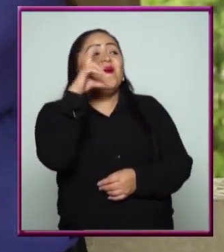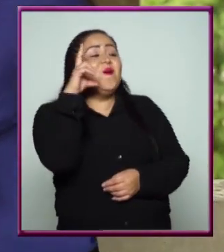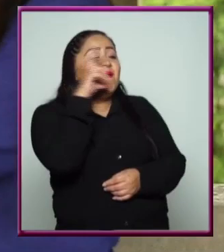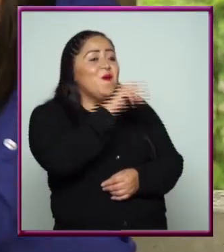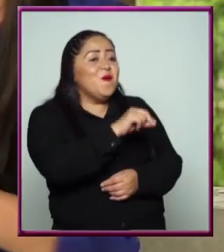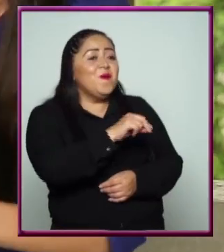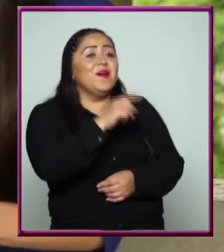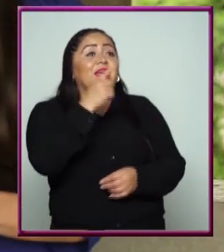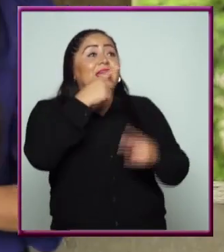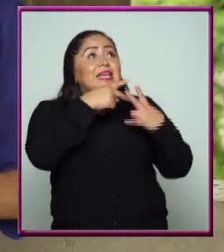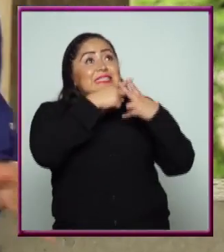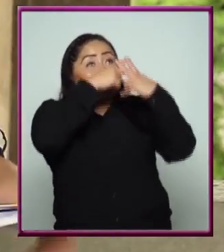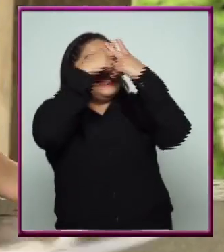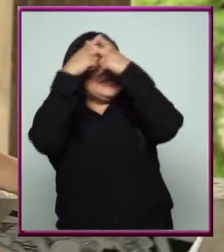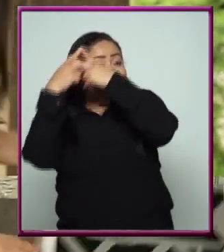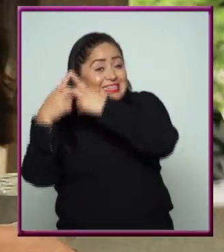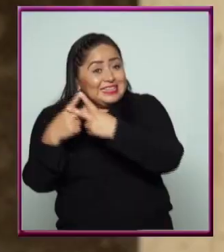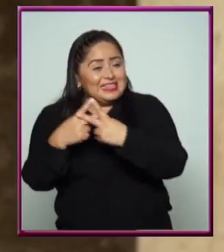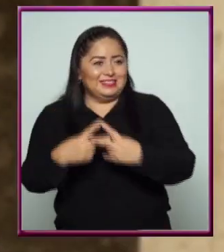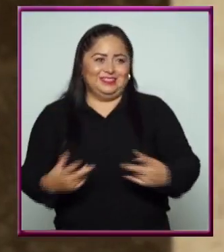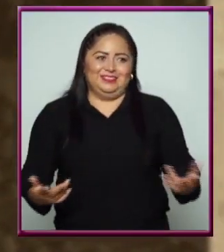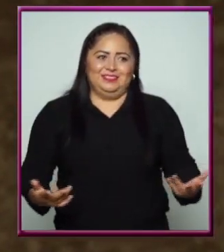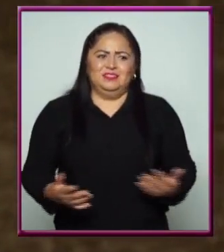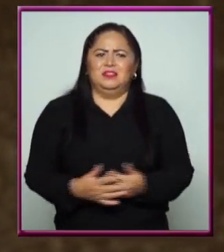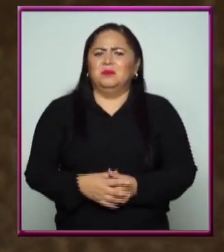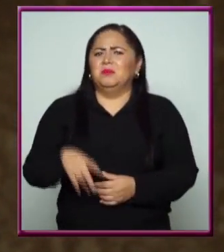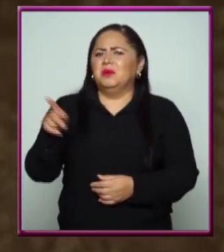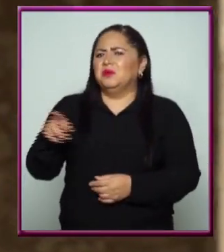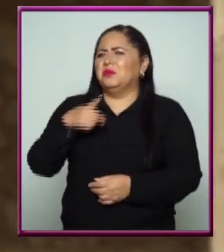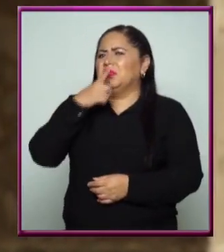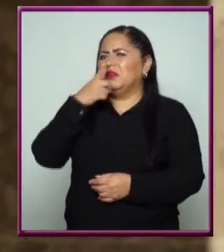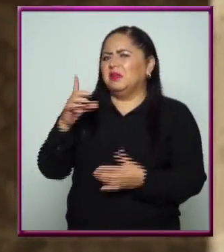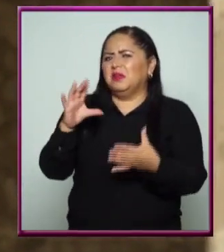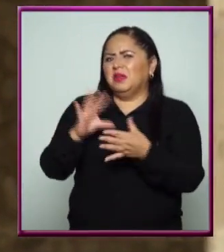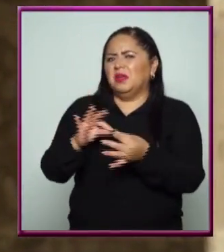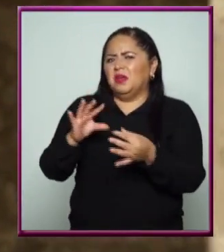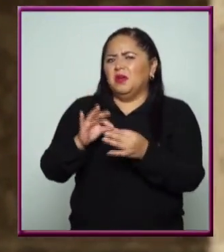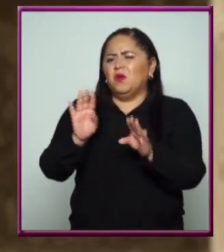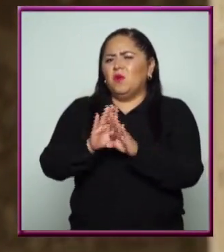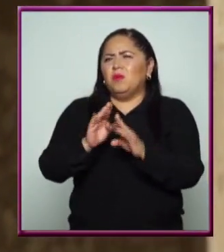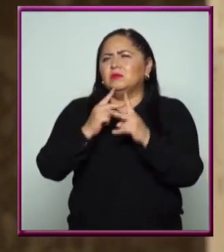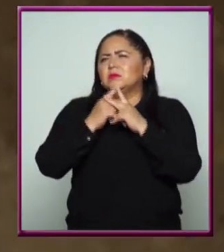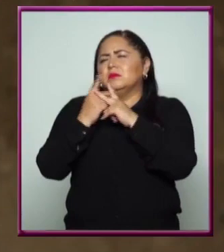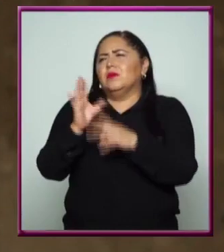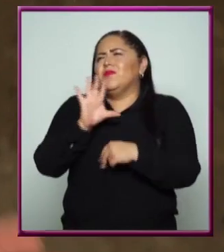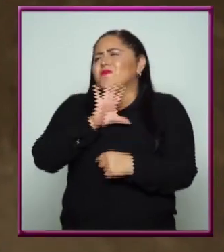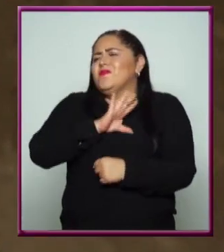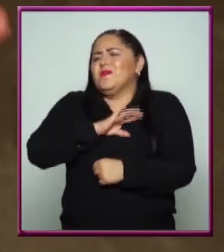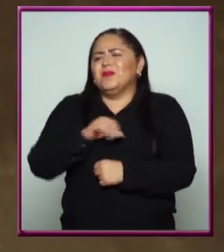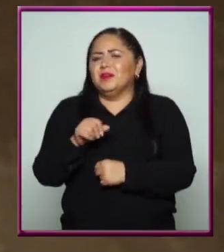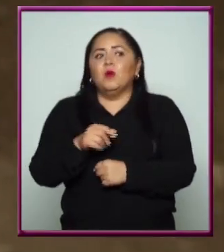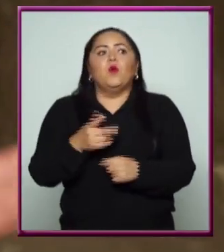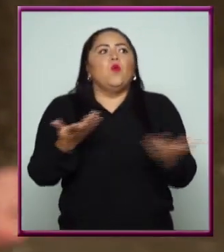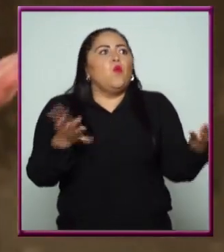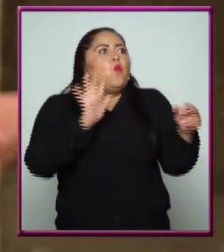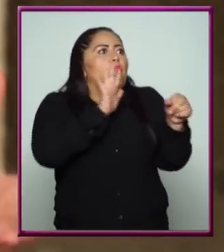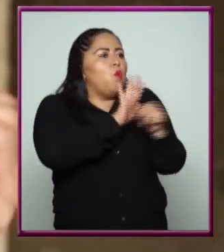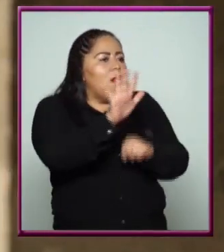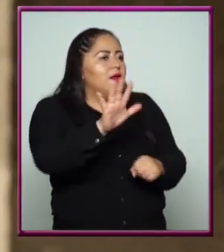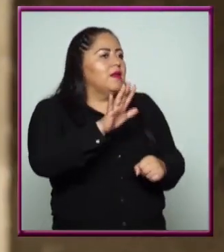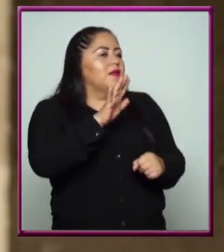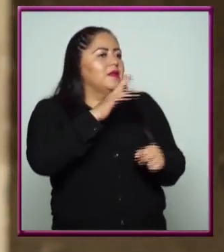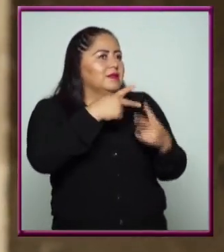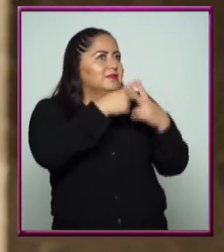No, de las estrellas. Pero dijiste que íbamos a hablar de nuestra estrella favorita. ¿Y cuál es la estrella favorita de